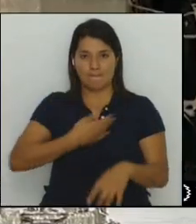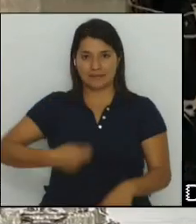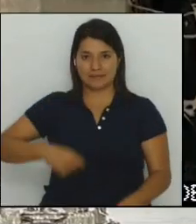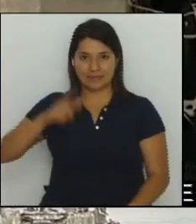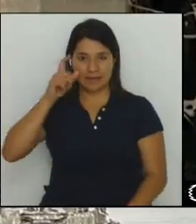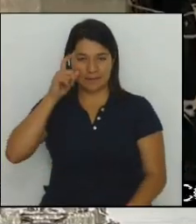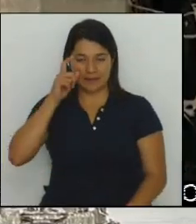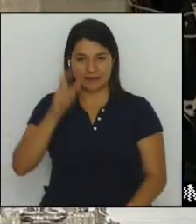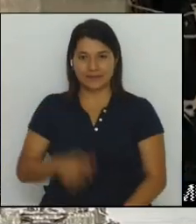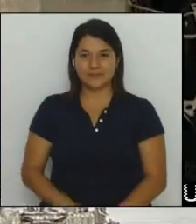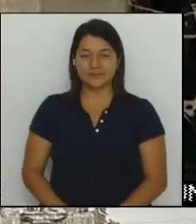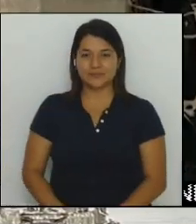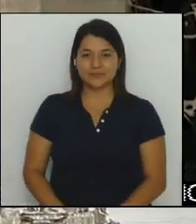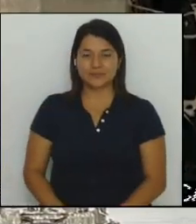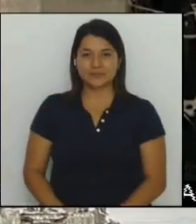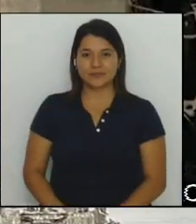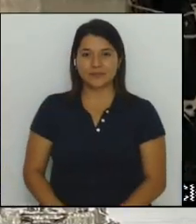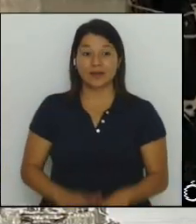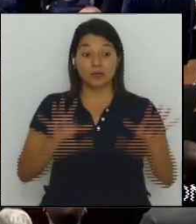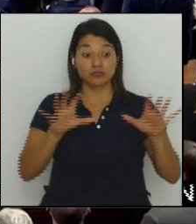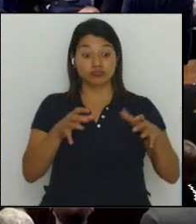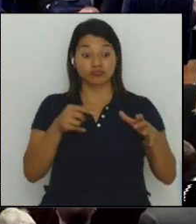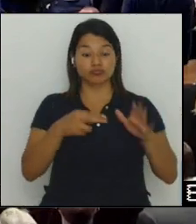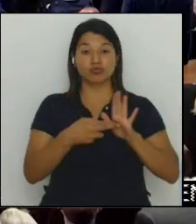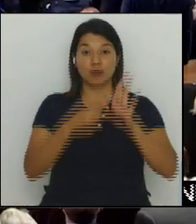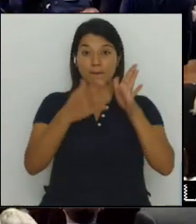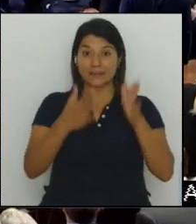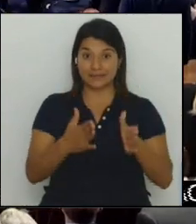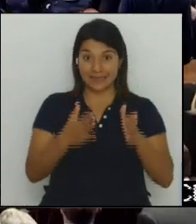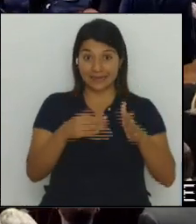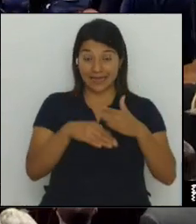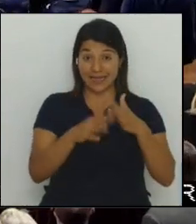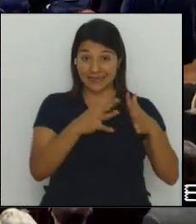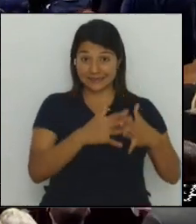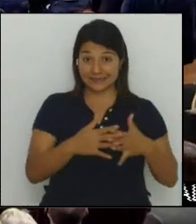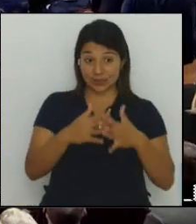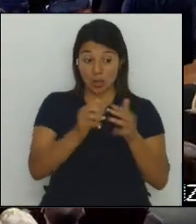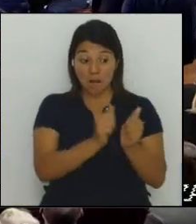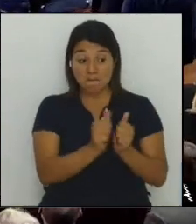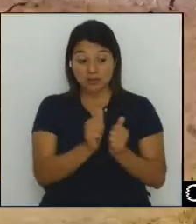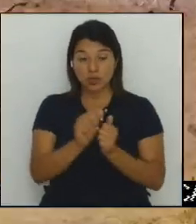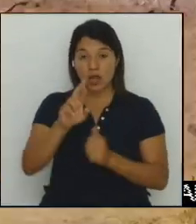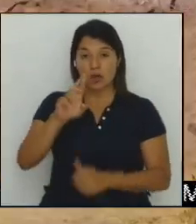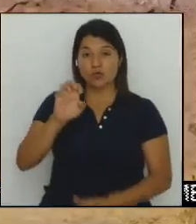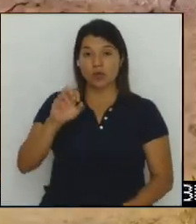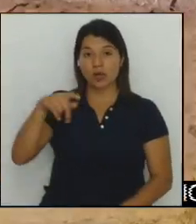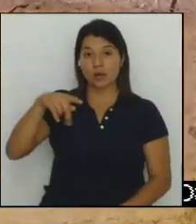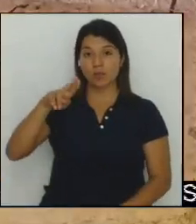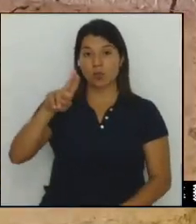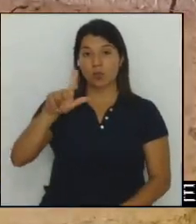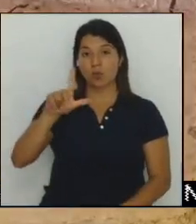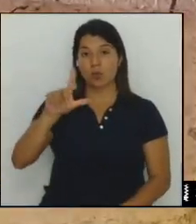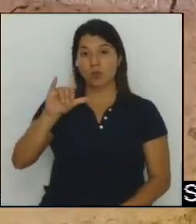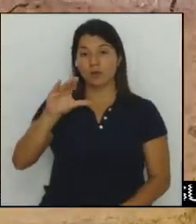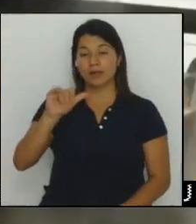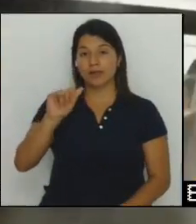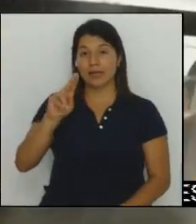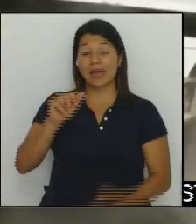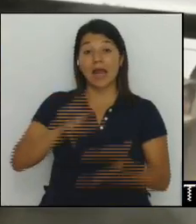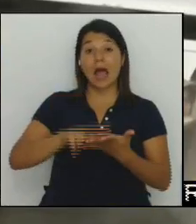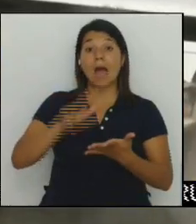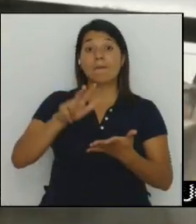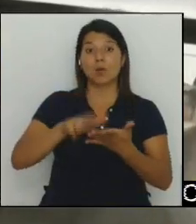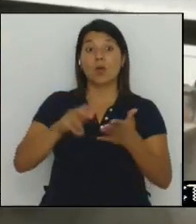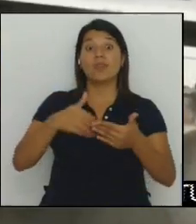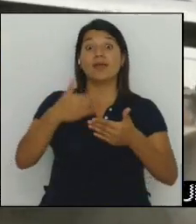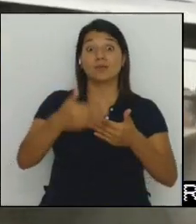La Cámara de Representantes estadounidense de mayoría republicana aprobó, a pocas horas del fin del Título 42, un proyecto de ley para extender